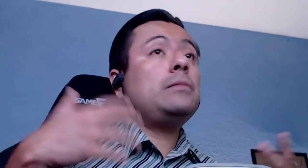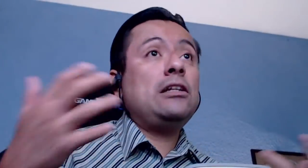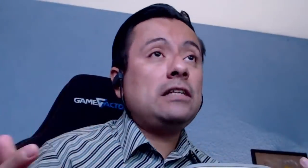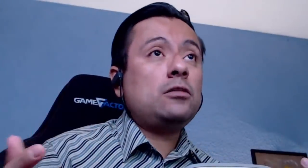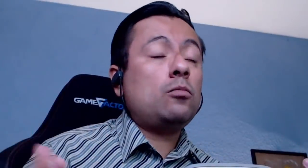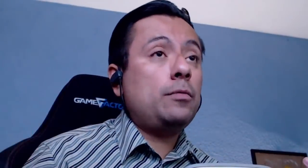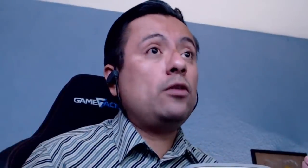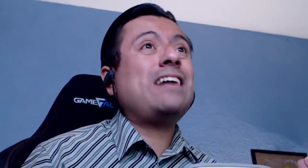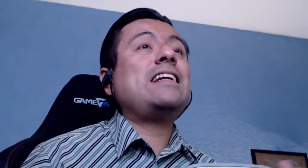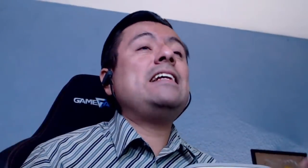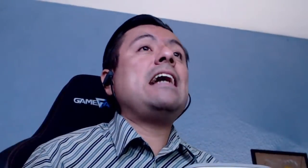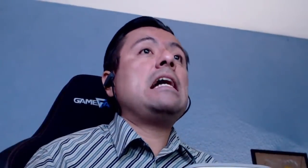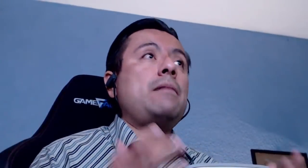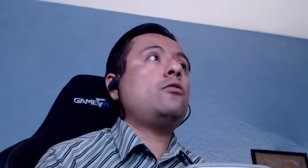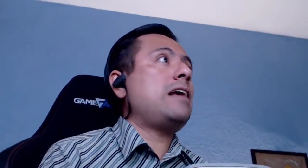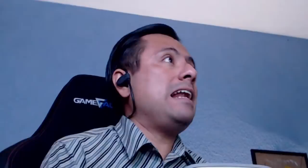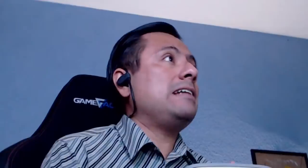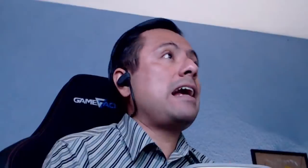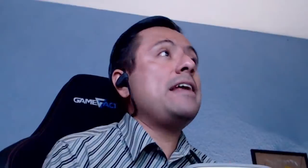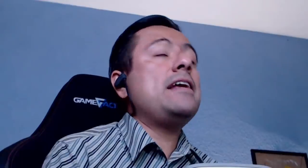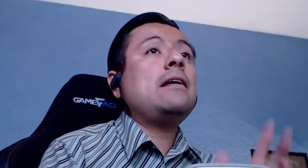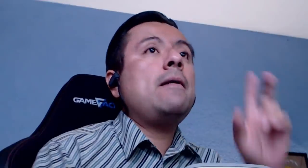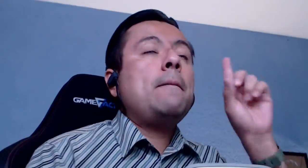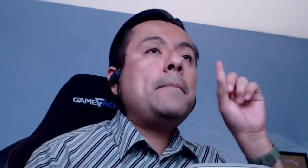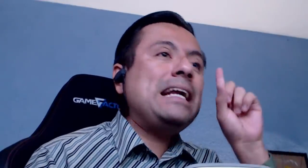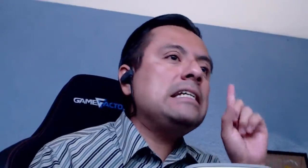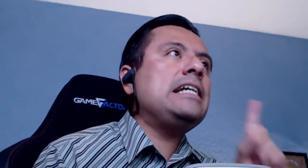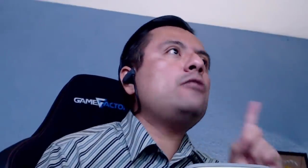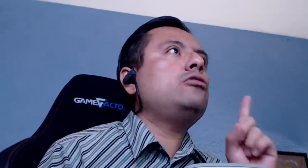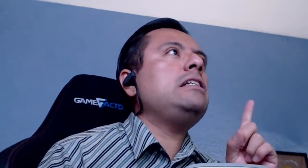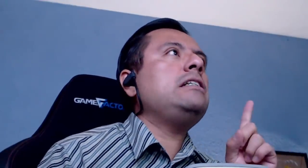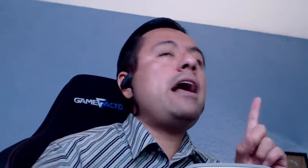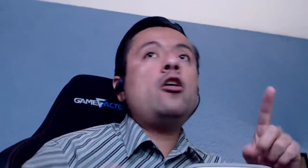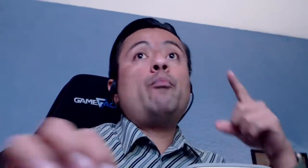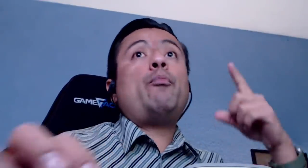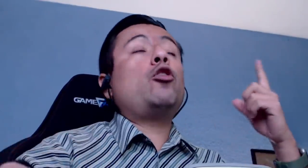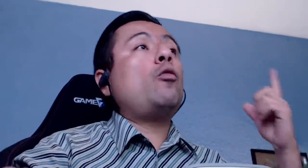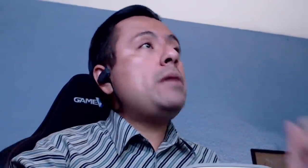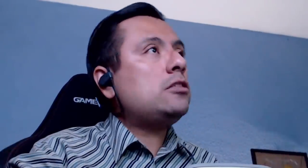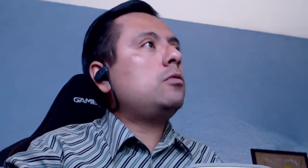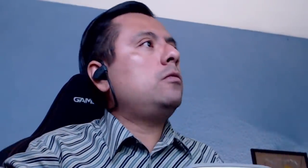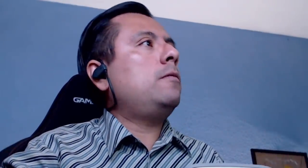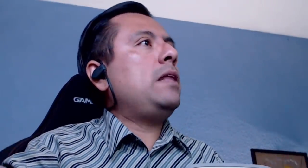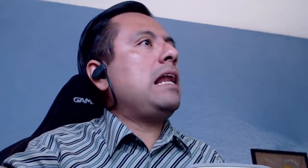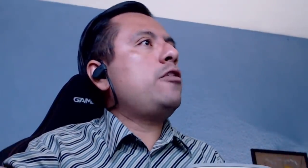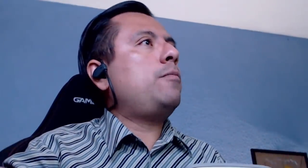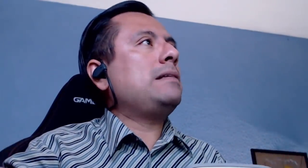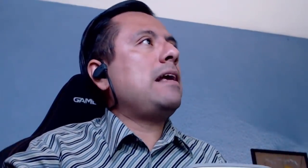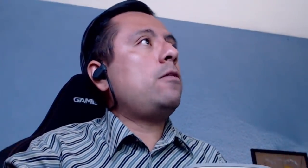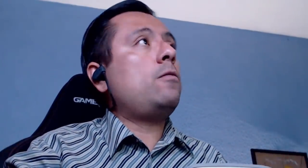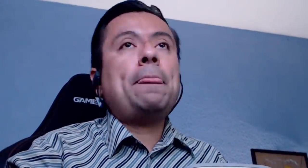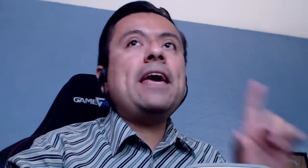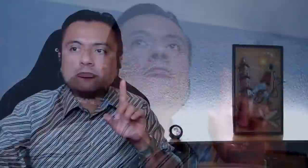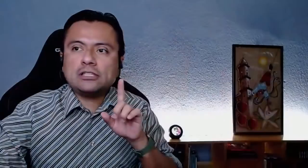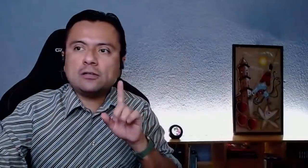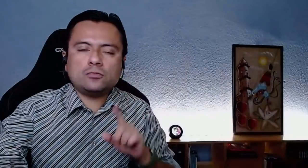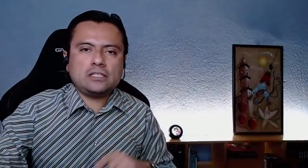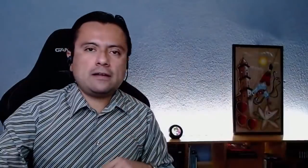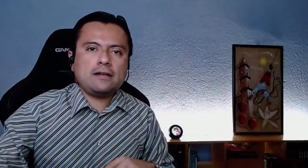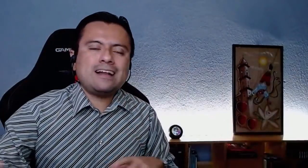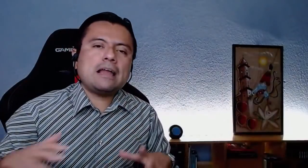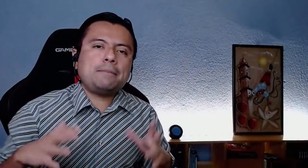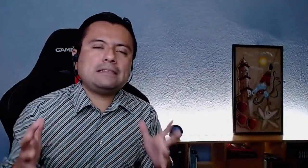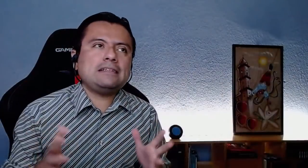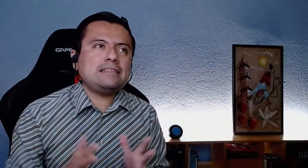mismos menores volvieron a salir armados a las calles para exigir justicia por lo mismo del año pasado. Ellos